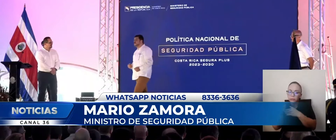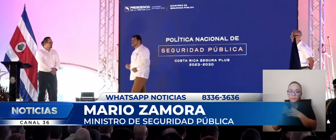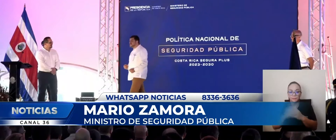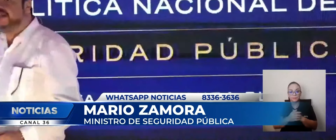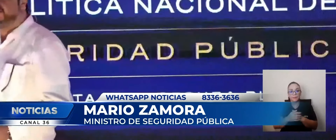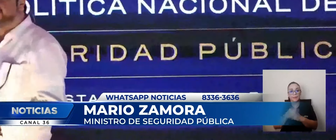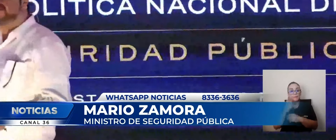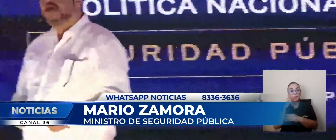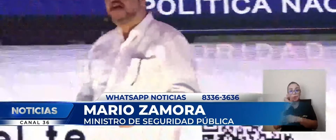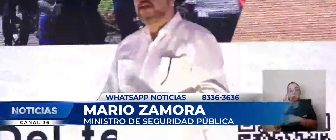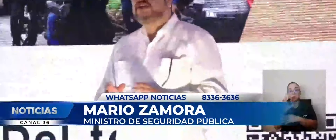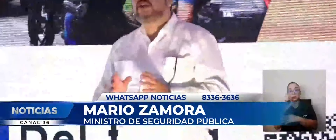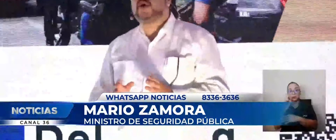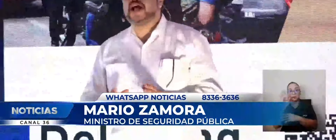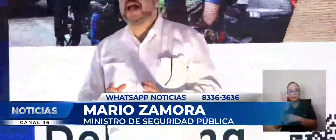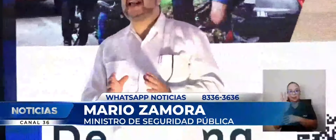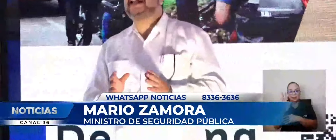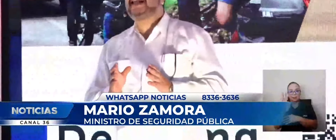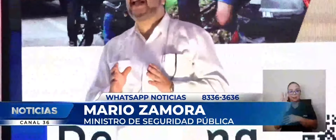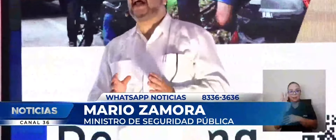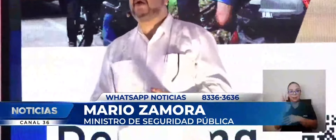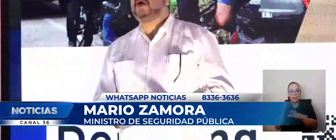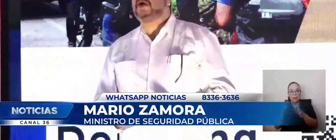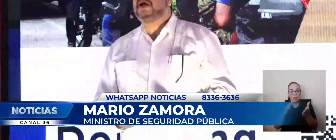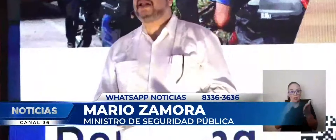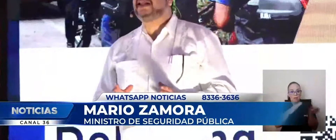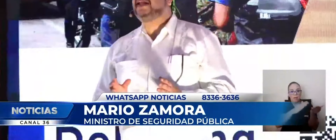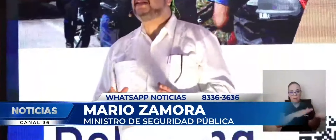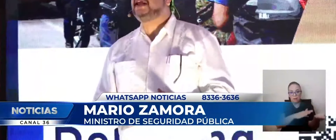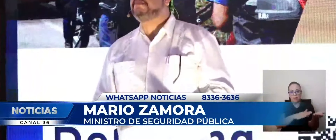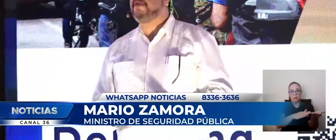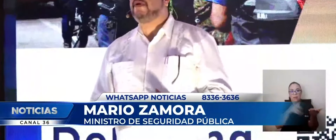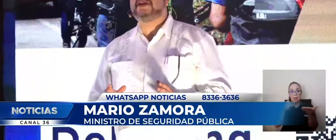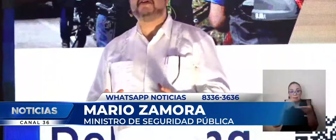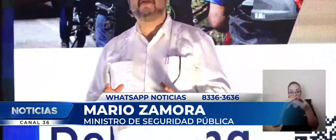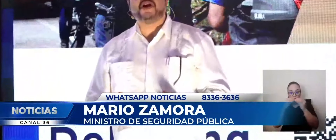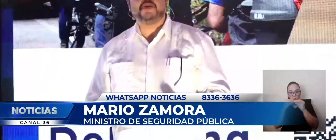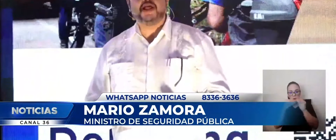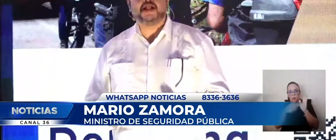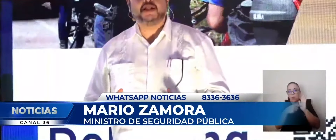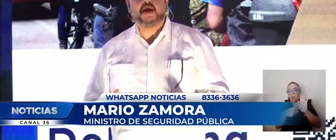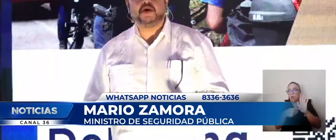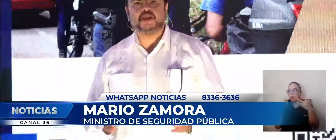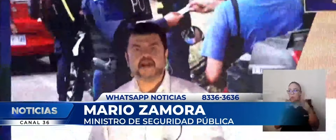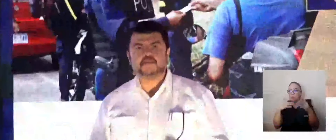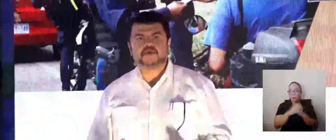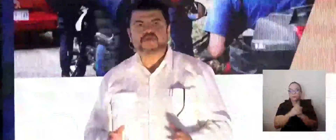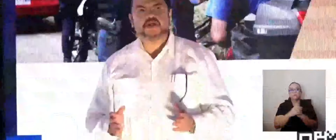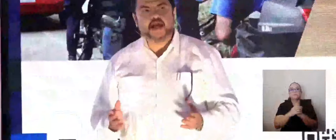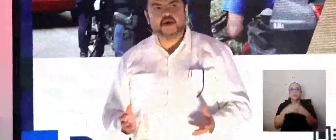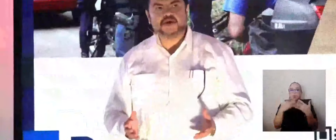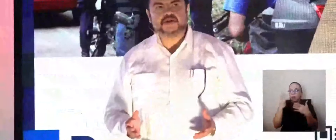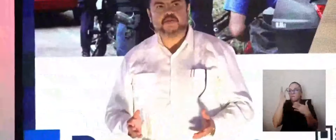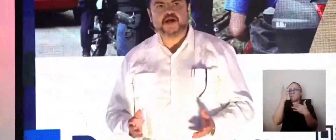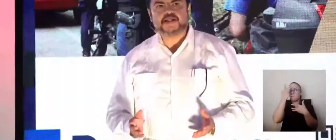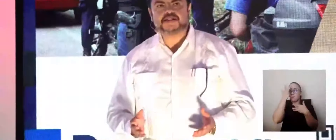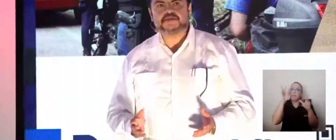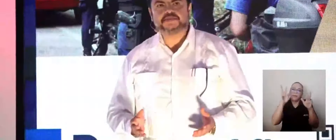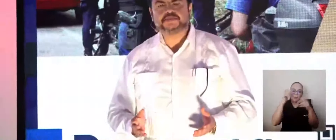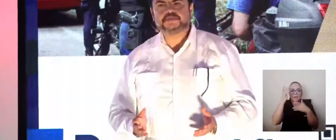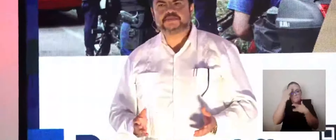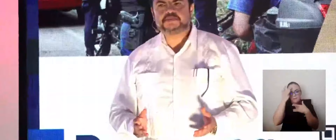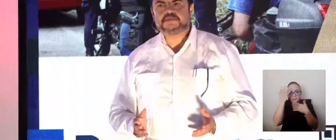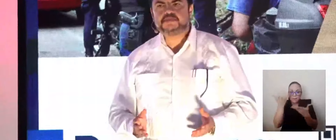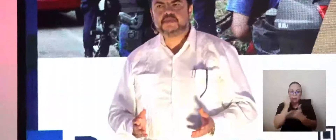807 homicidios son el indicador del tipo de enfermedad que hoy tenemos en nuestro